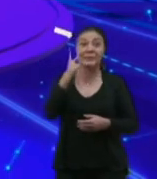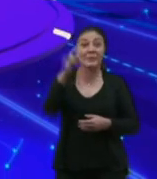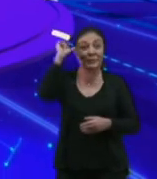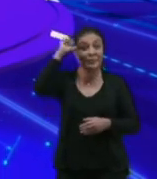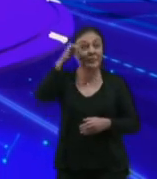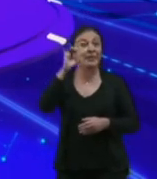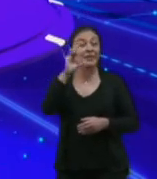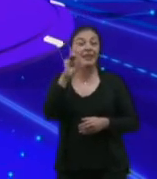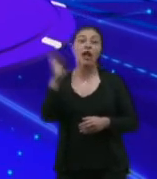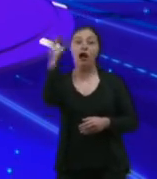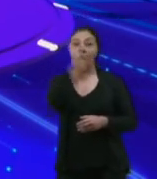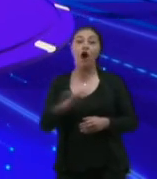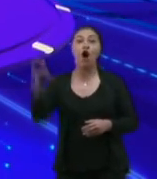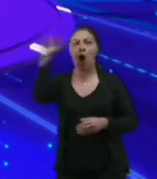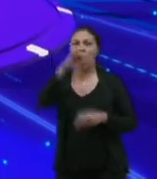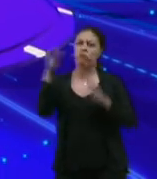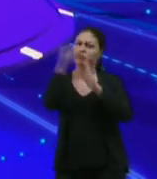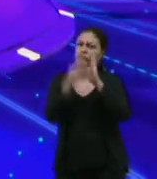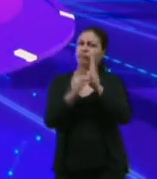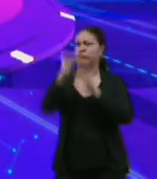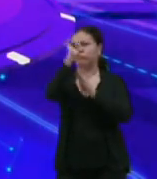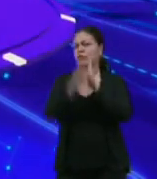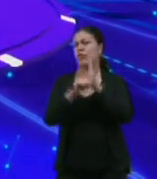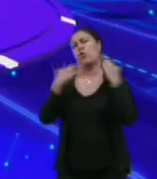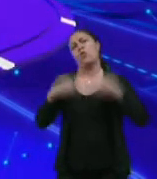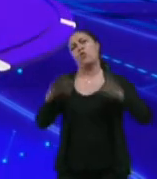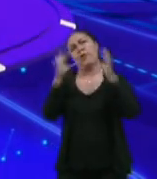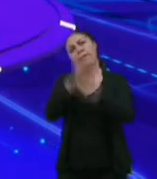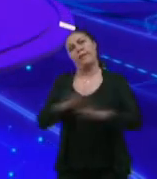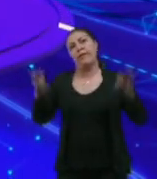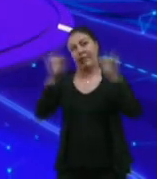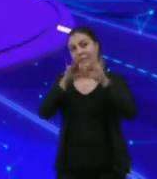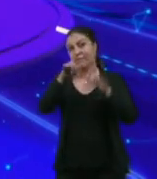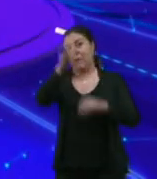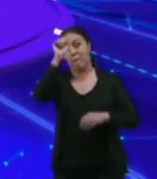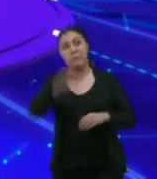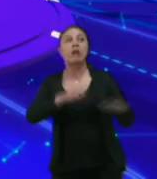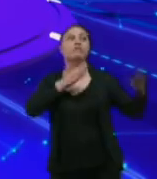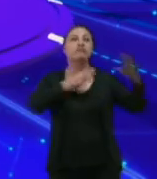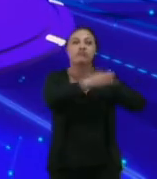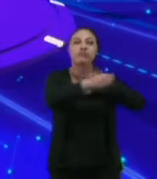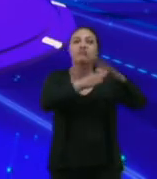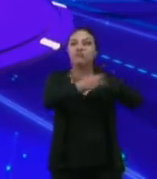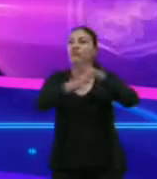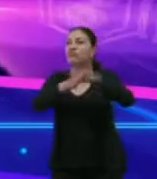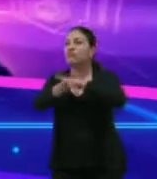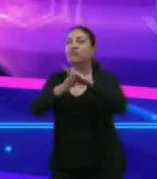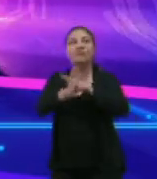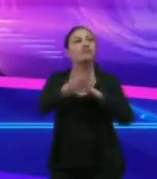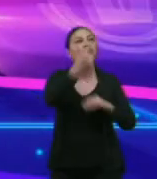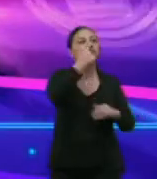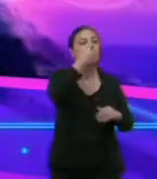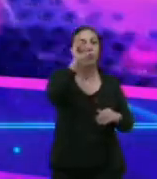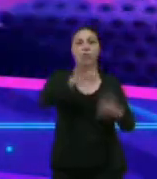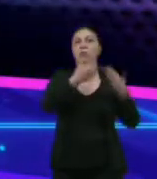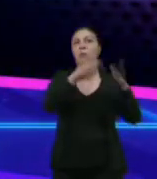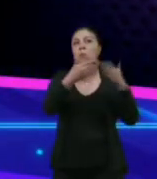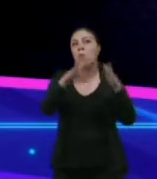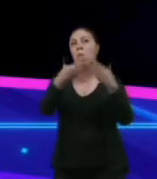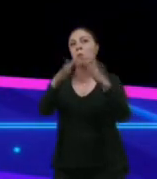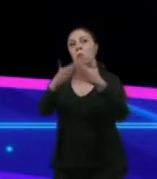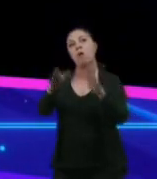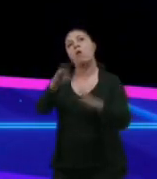octubre con una agenda nutrida y mientras tanto pueden entrar a los stands las personas inscritas van a quedar abiertos por 8 días